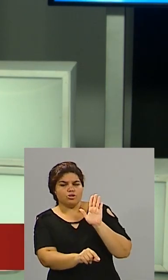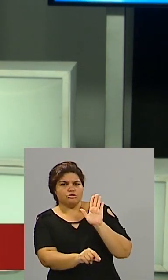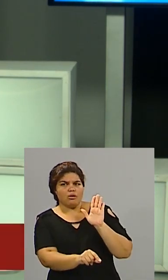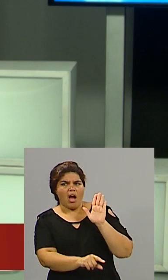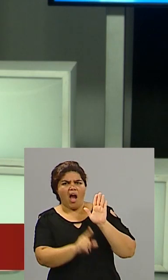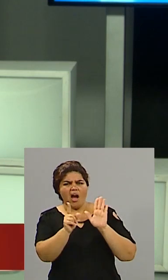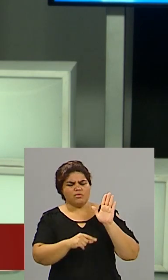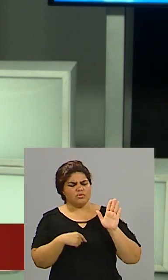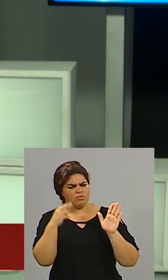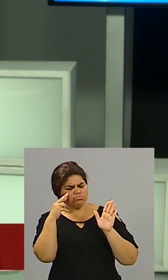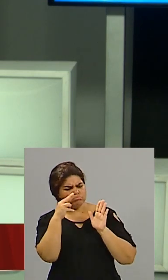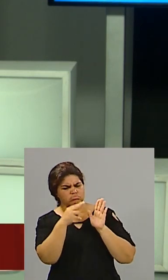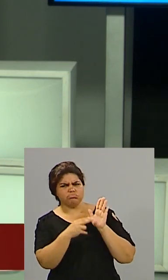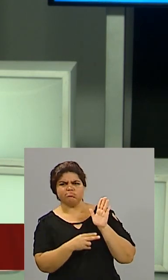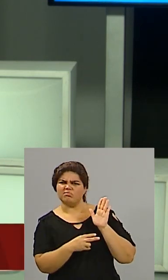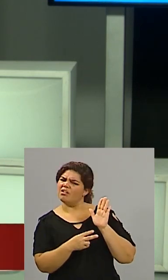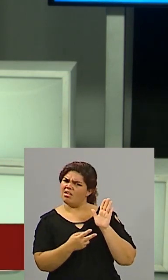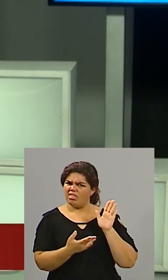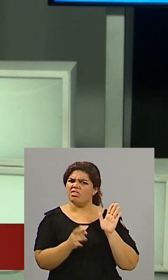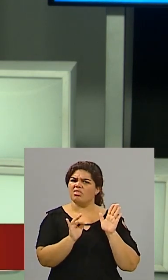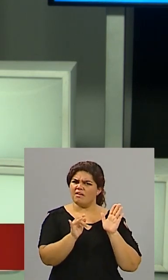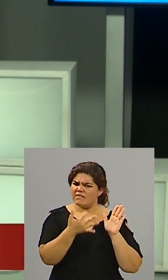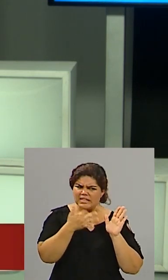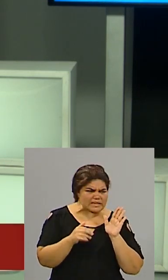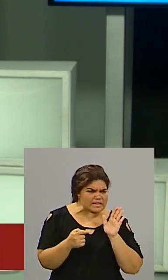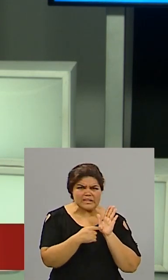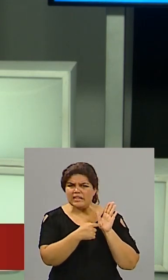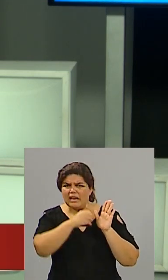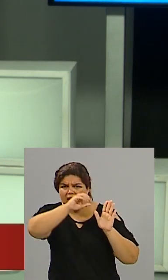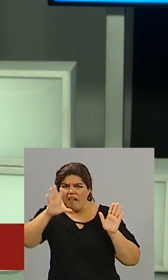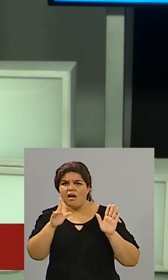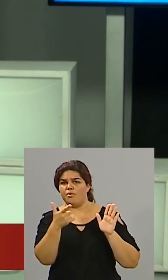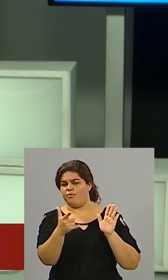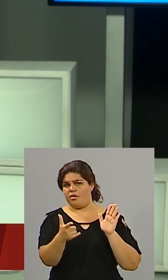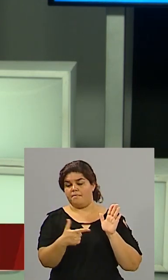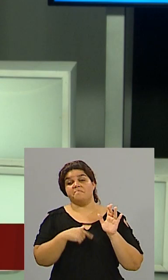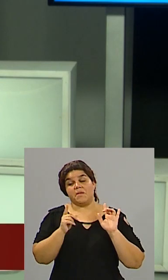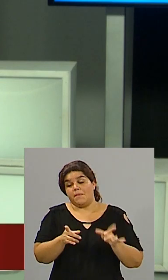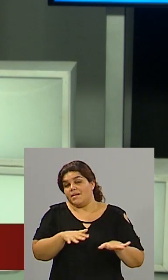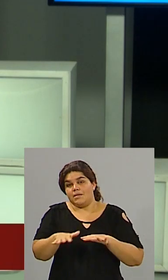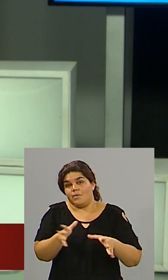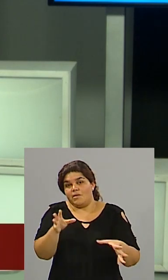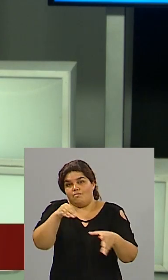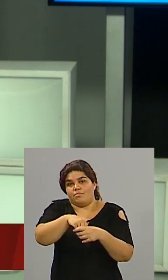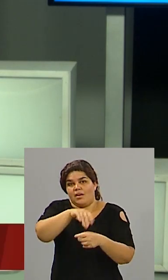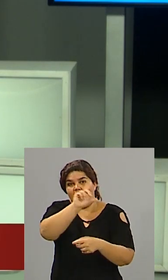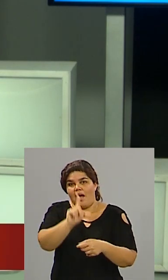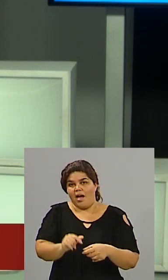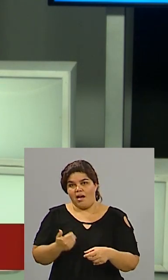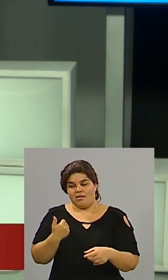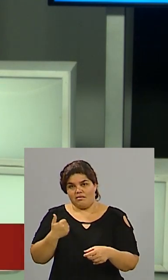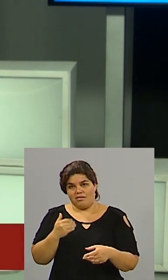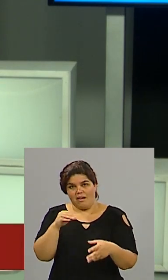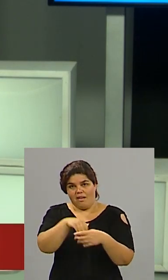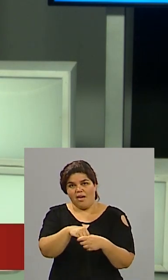párrafos nos parecían realmente muy difíciles de entender. Bueno, así está el panorama hoy, en este ya final